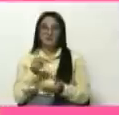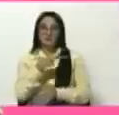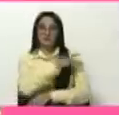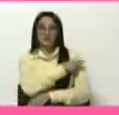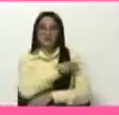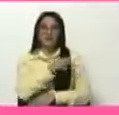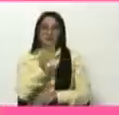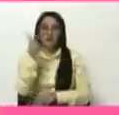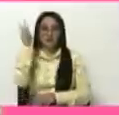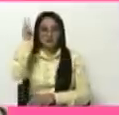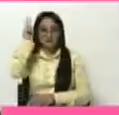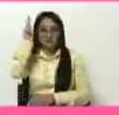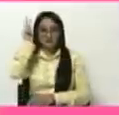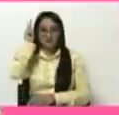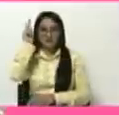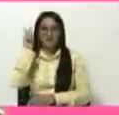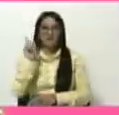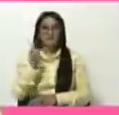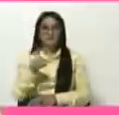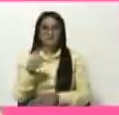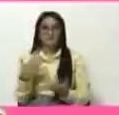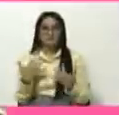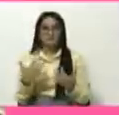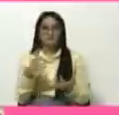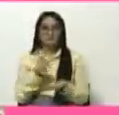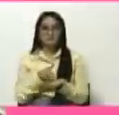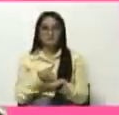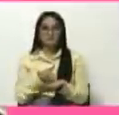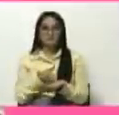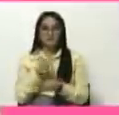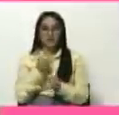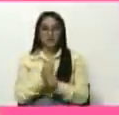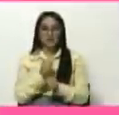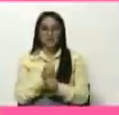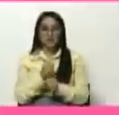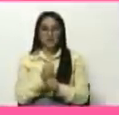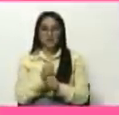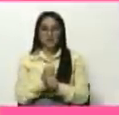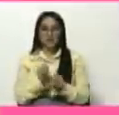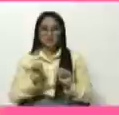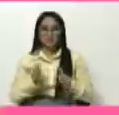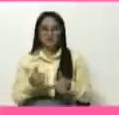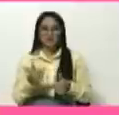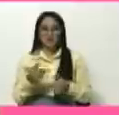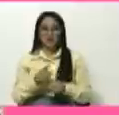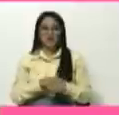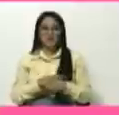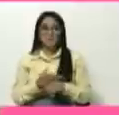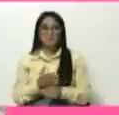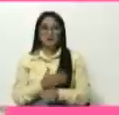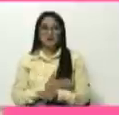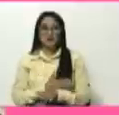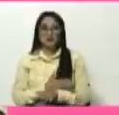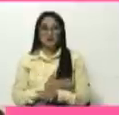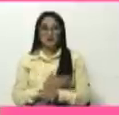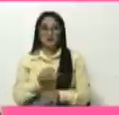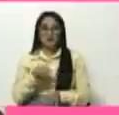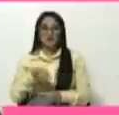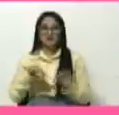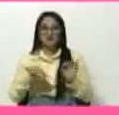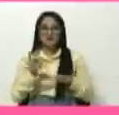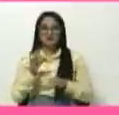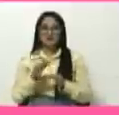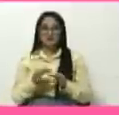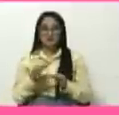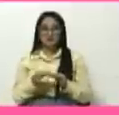delegación indígena, que también hace acto de presencia en esta jornada que empezó desde tempranas horas de este 13